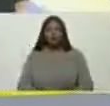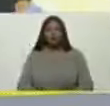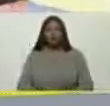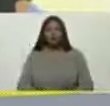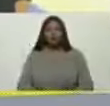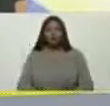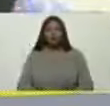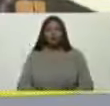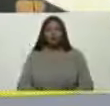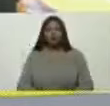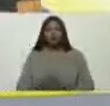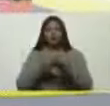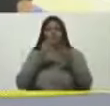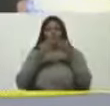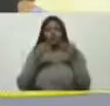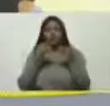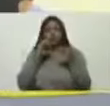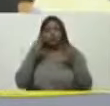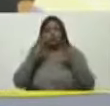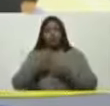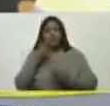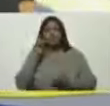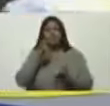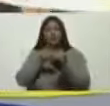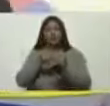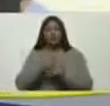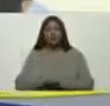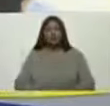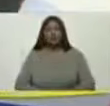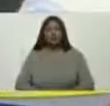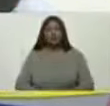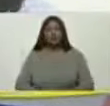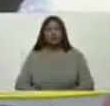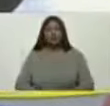ante toda la oficialidad presente,